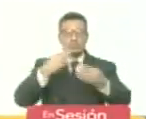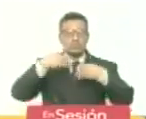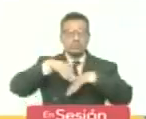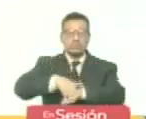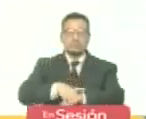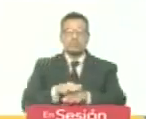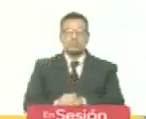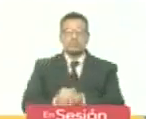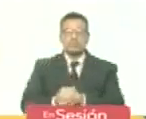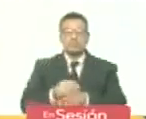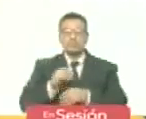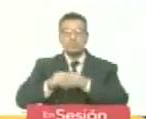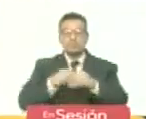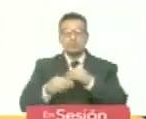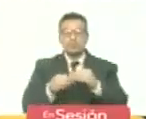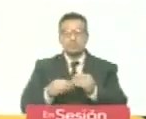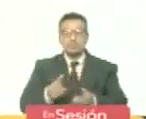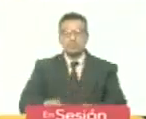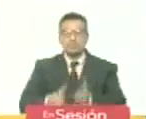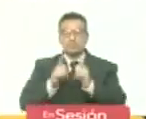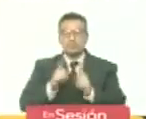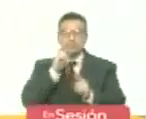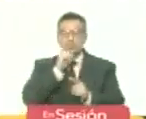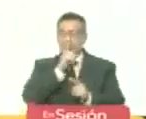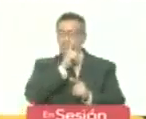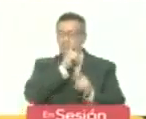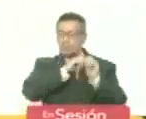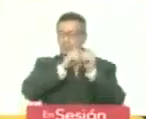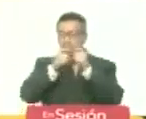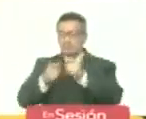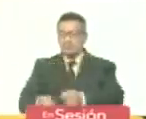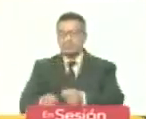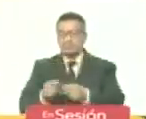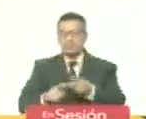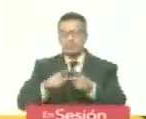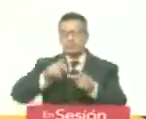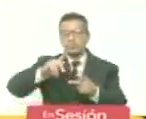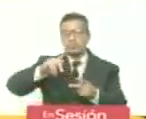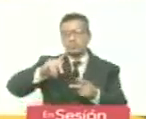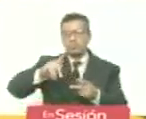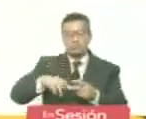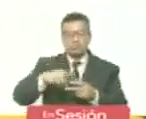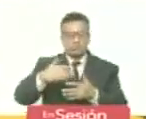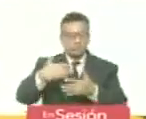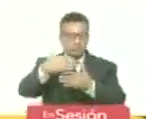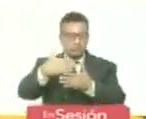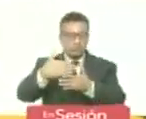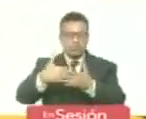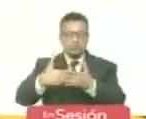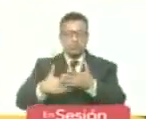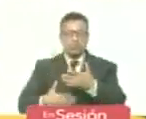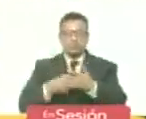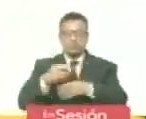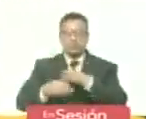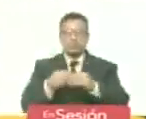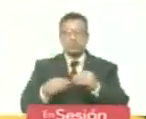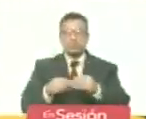Integración, mediante los cuales se autorizan los nombramientos de los ciudadanos que a continuación se detallan, de